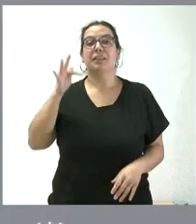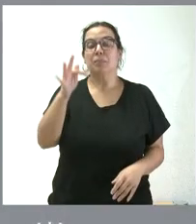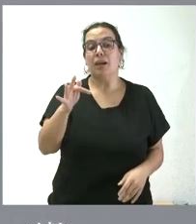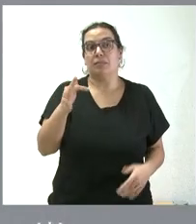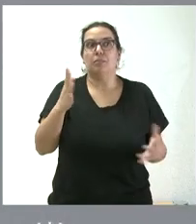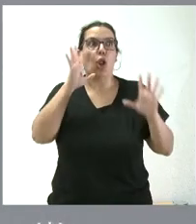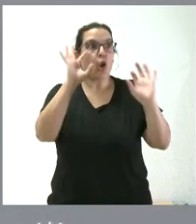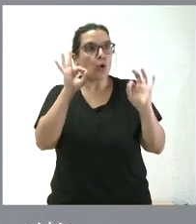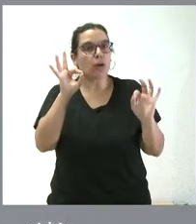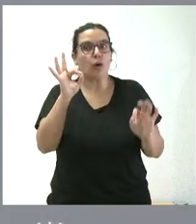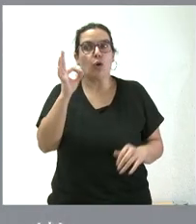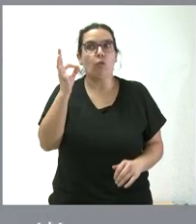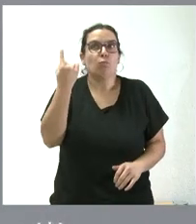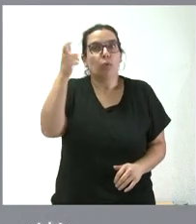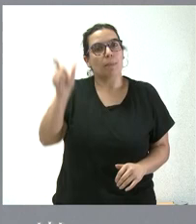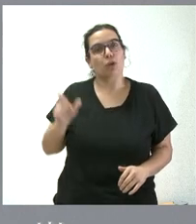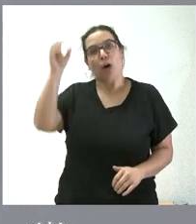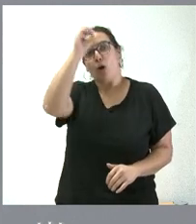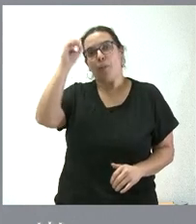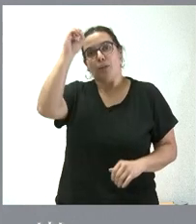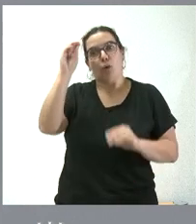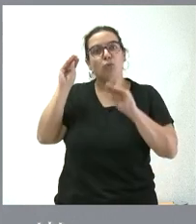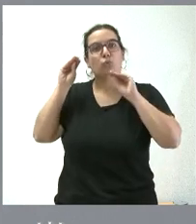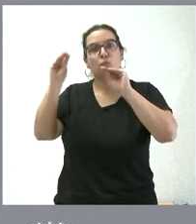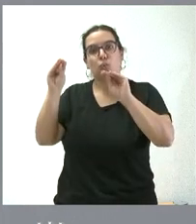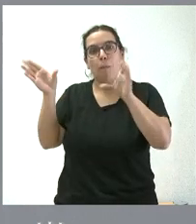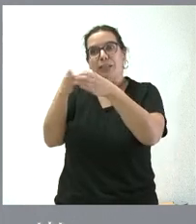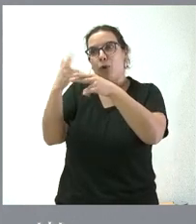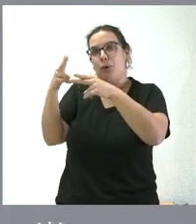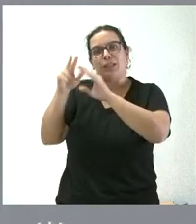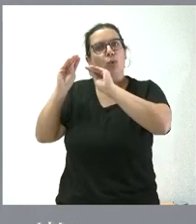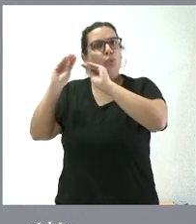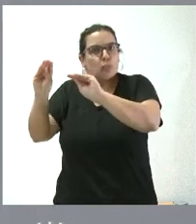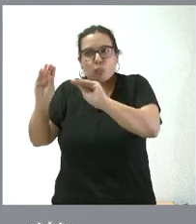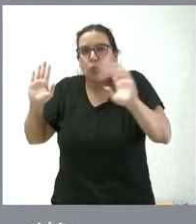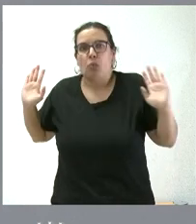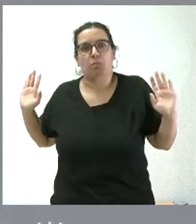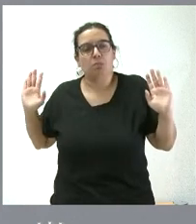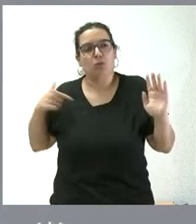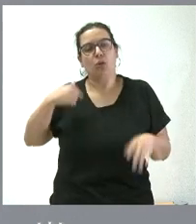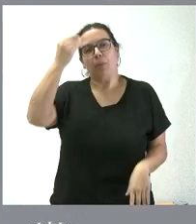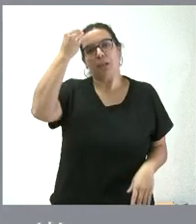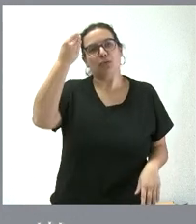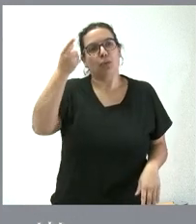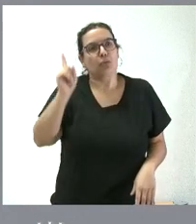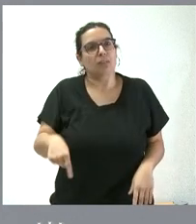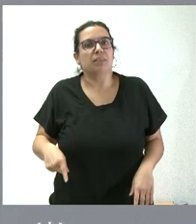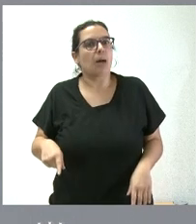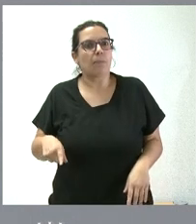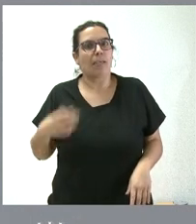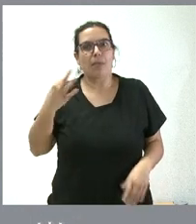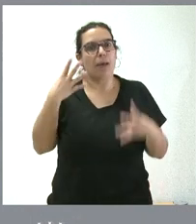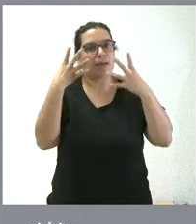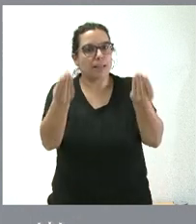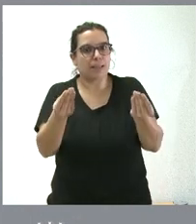lógicamente pues Tenga sus opiniones en el ámbito del partido que a corresponder si es que yo creo que también eso hay que entender